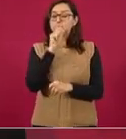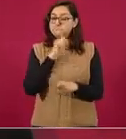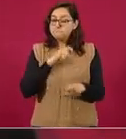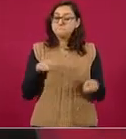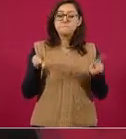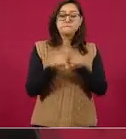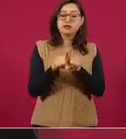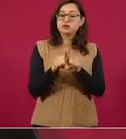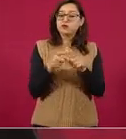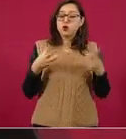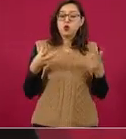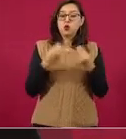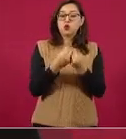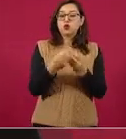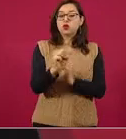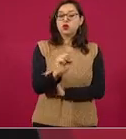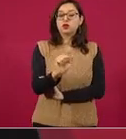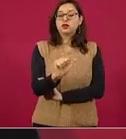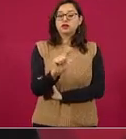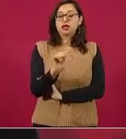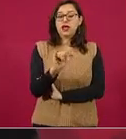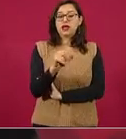Salinas,